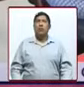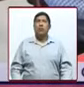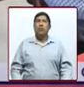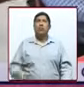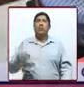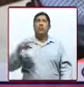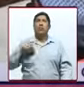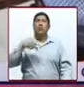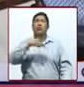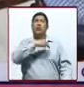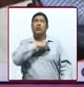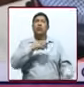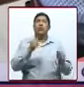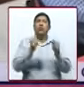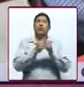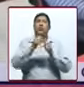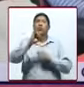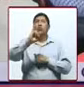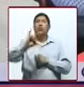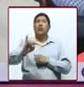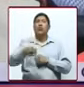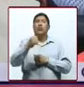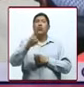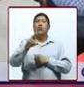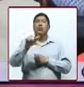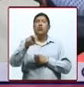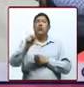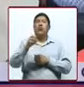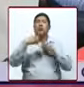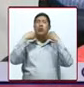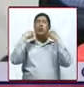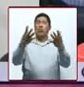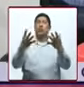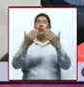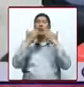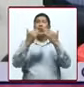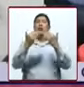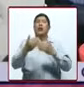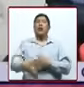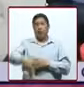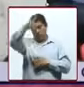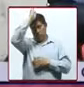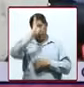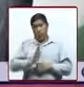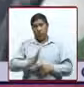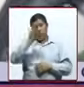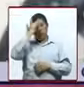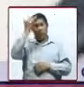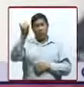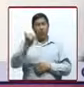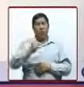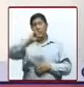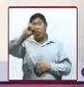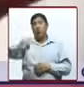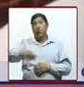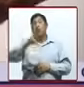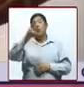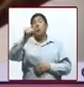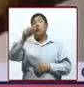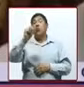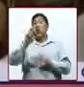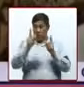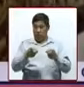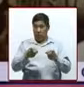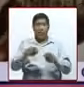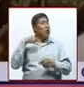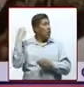Nosotros con Juan siempre, yo doy gracias a Dios porque estando Juan en el estado en el que